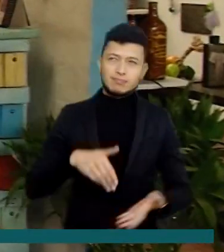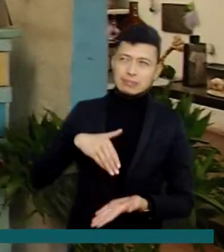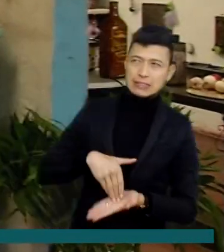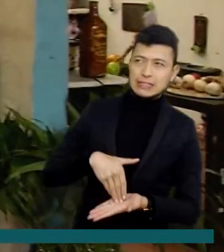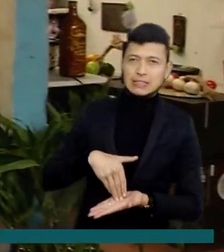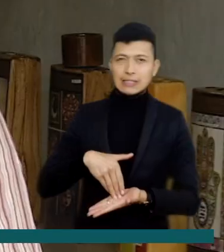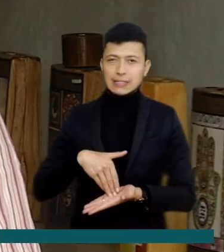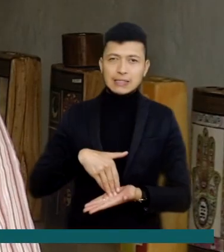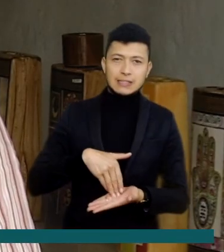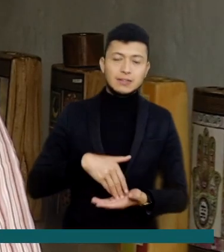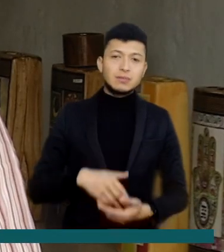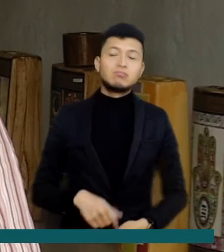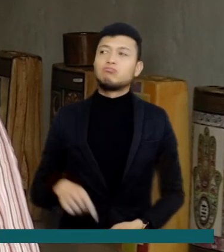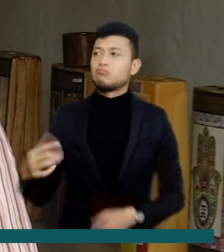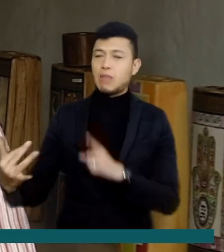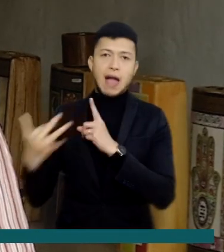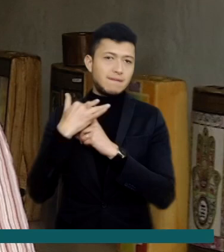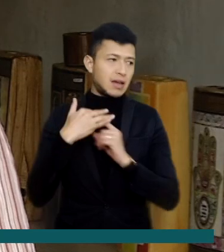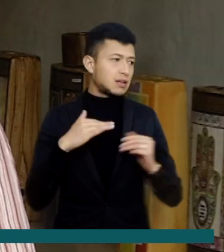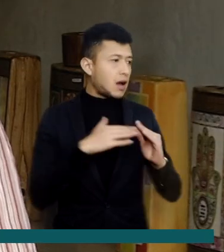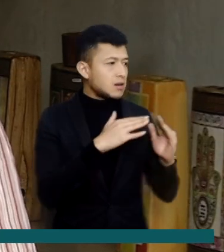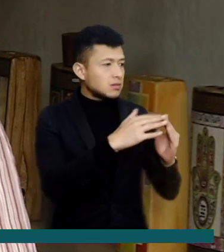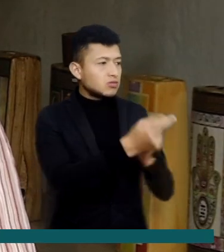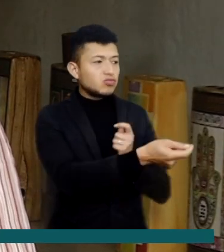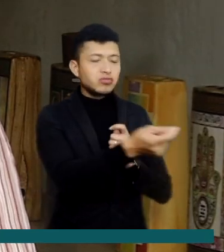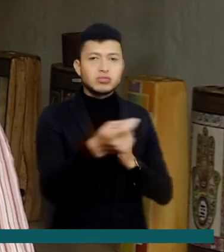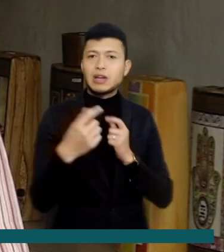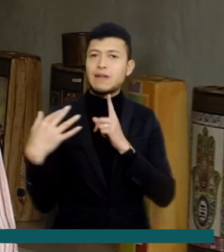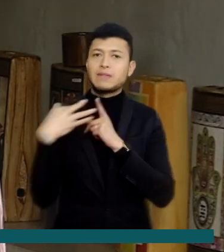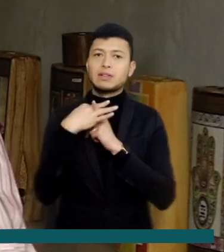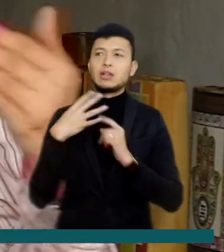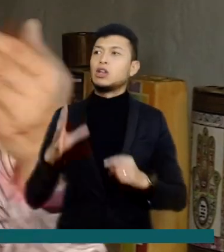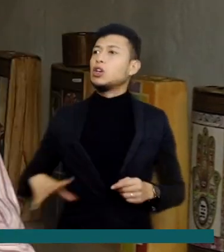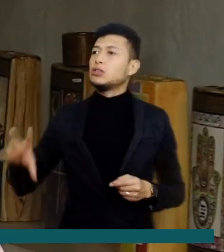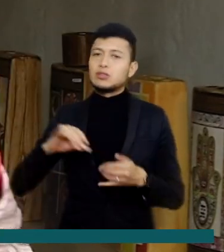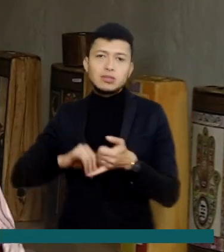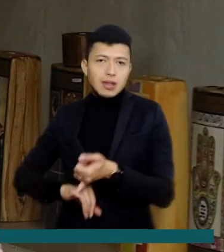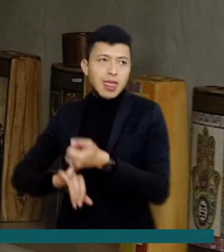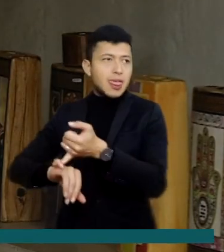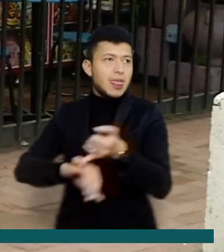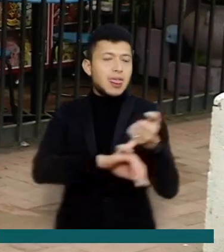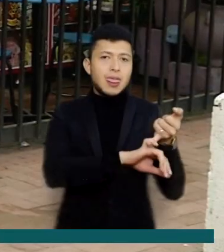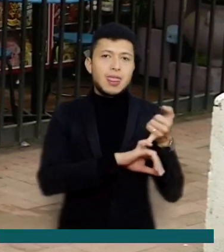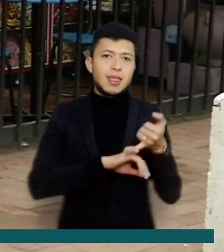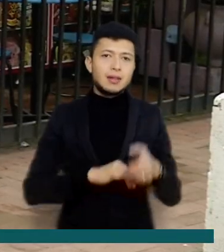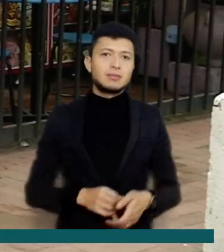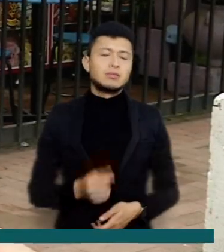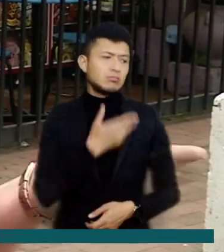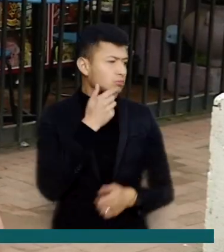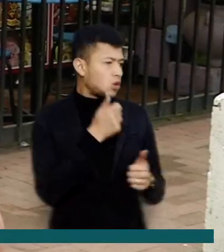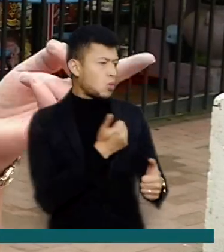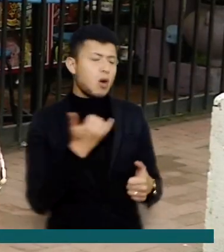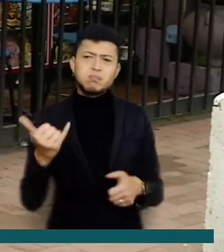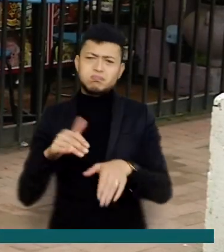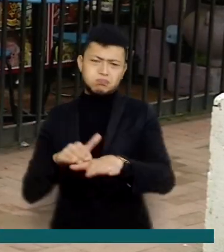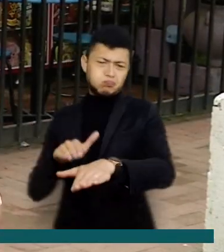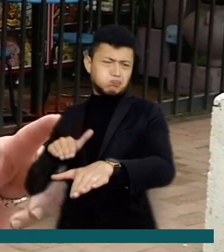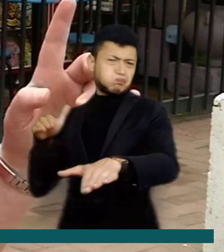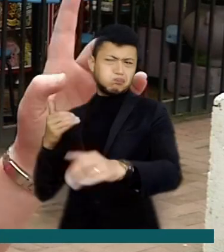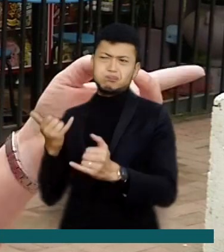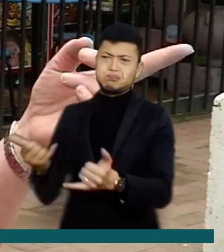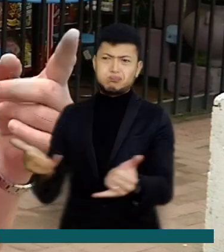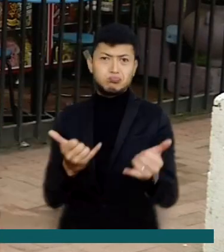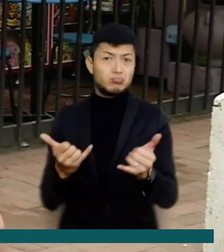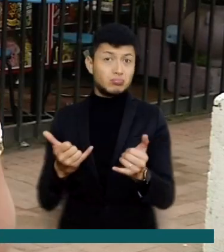posiciones. Sería bastante perjudicial para los vecinos porque todos dependemos de todos. Sería muy bueno porque se forman muchos trancones,